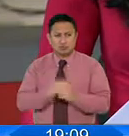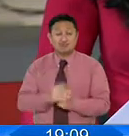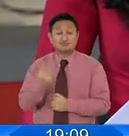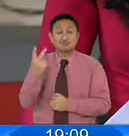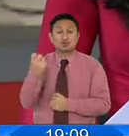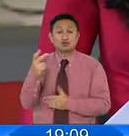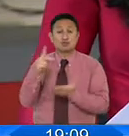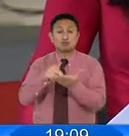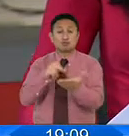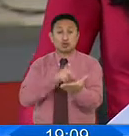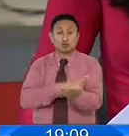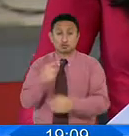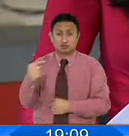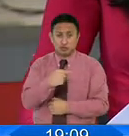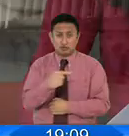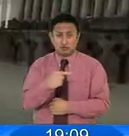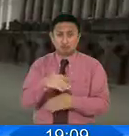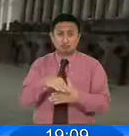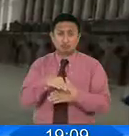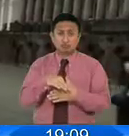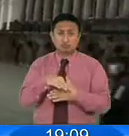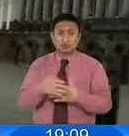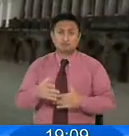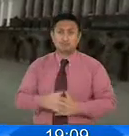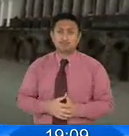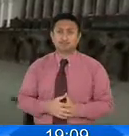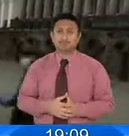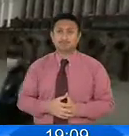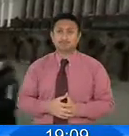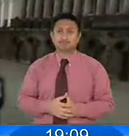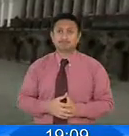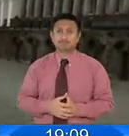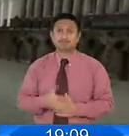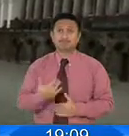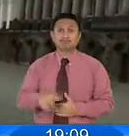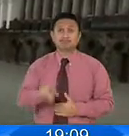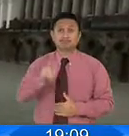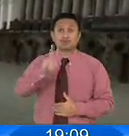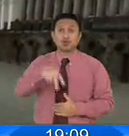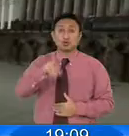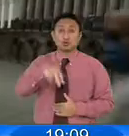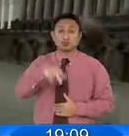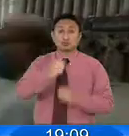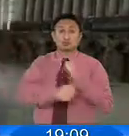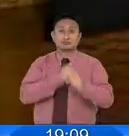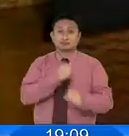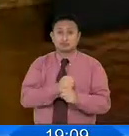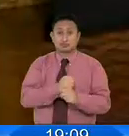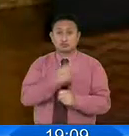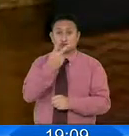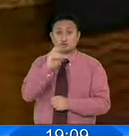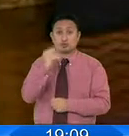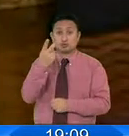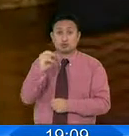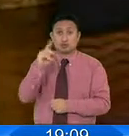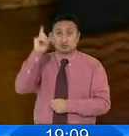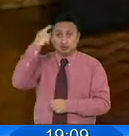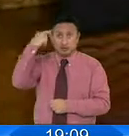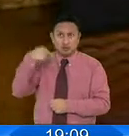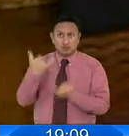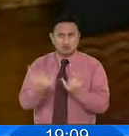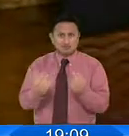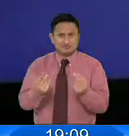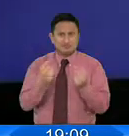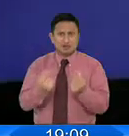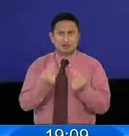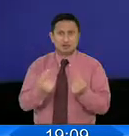de esta materia faltan menos de dos meses para que concluye el 2020 y el gobierno meta el acelerador para que se agilice el